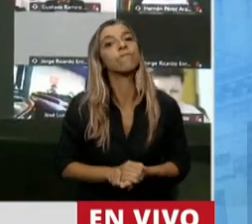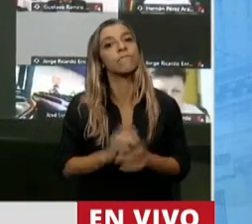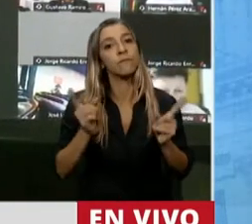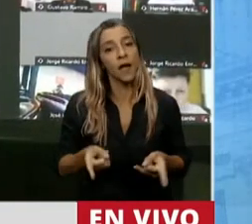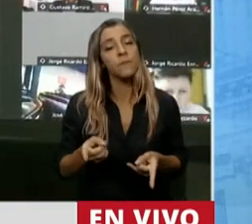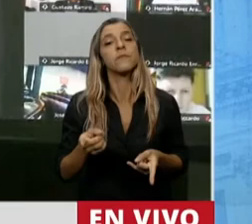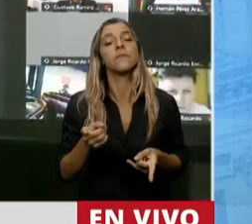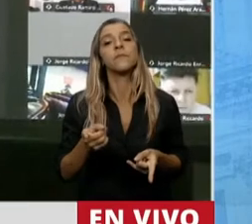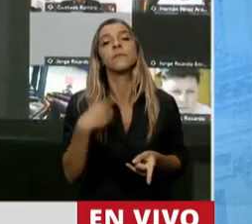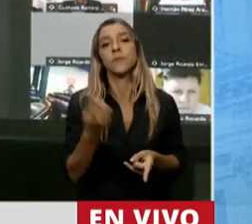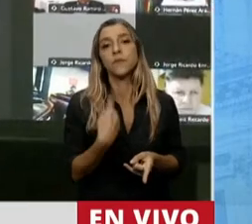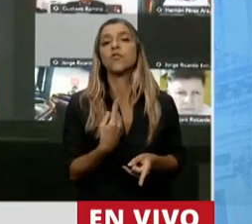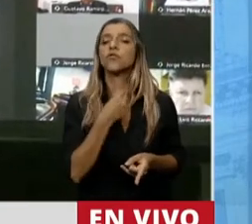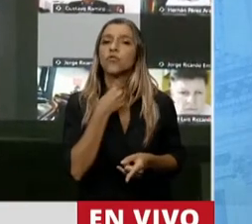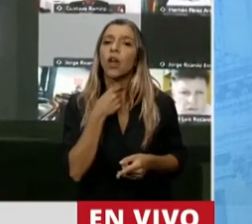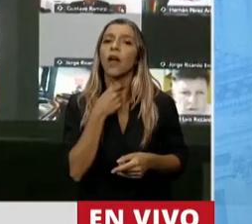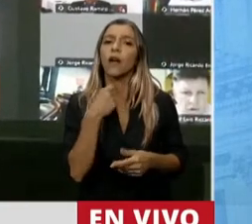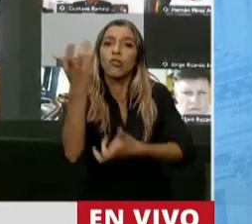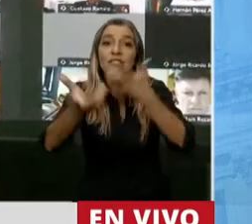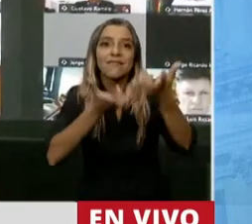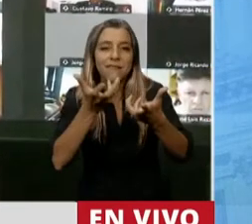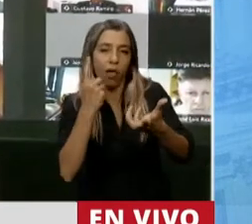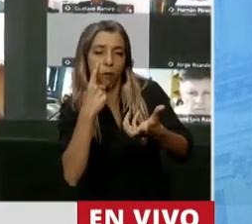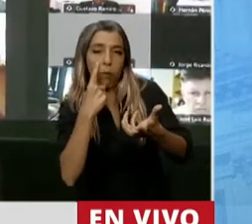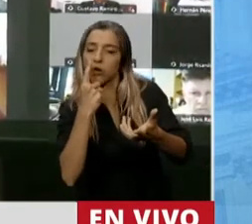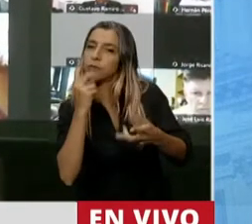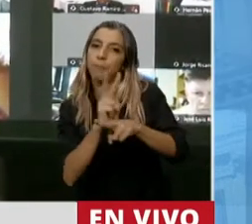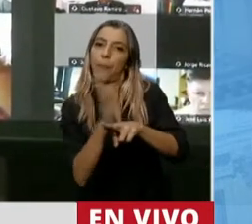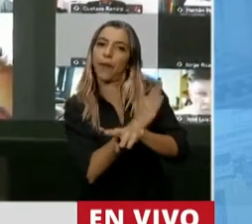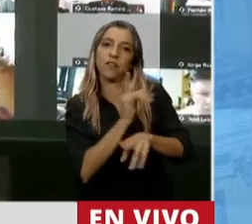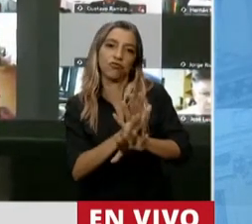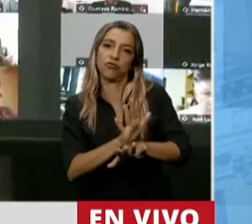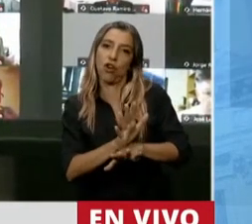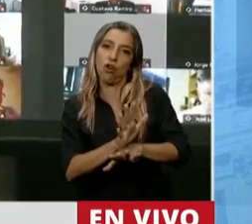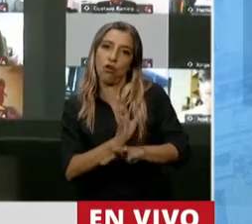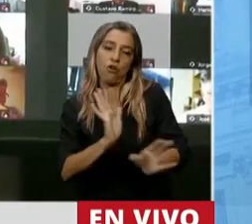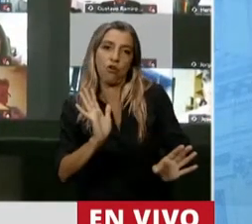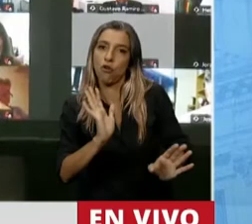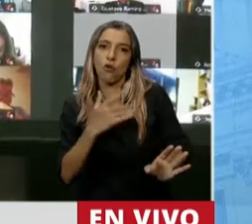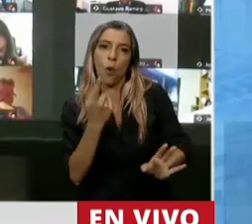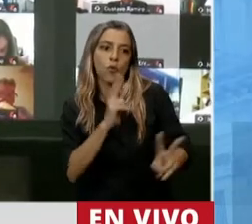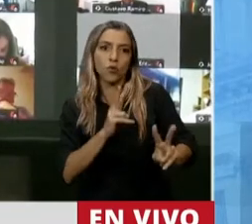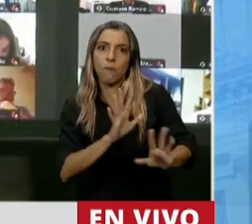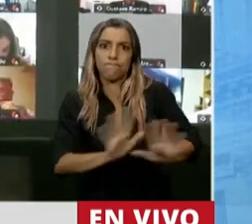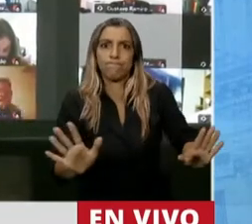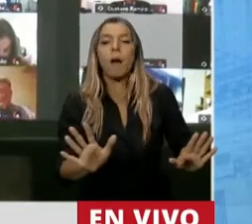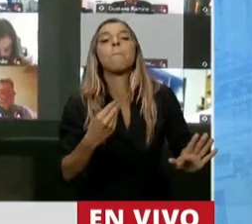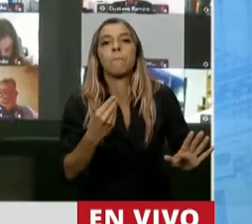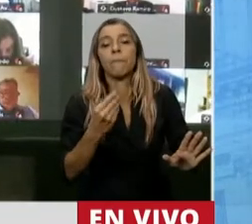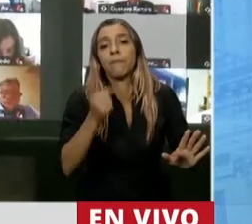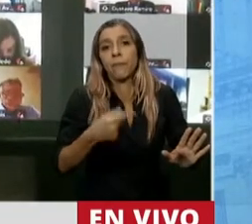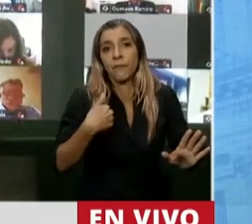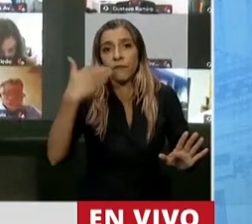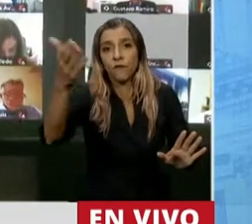Además de prevenir estos incendios con fines especulativos, lo que busca es garantizar la recuperación de esos suelos que, como